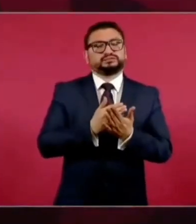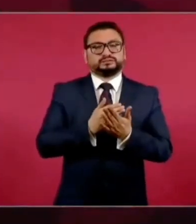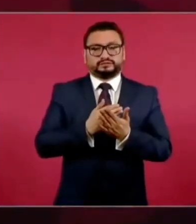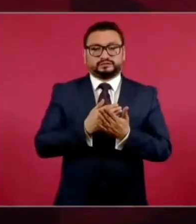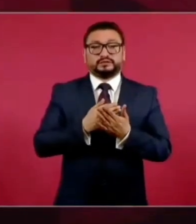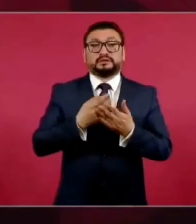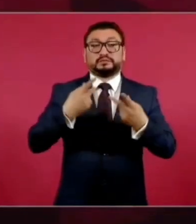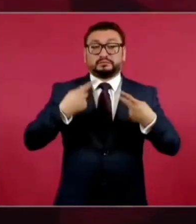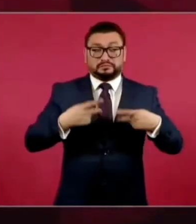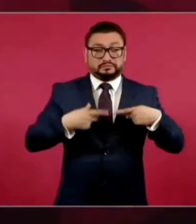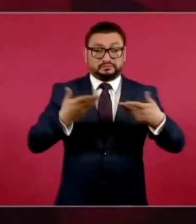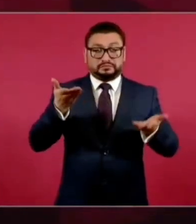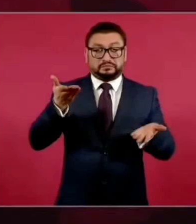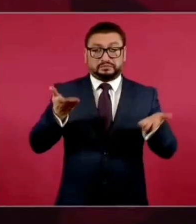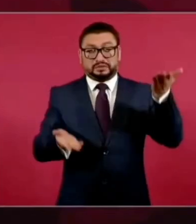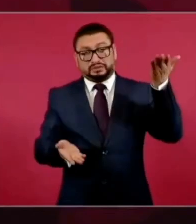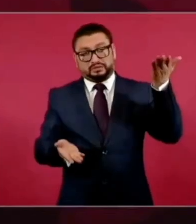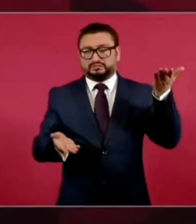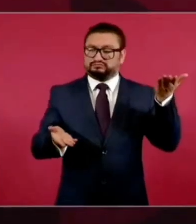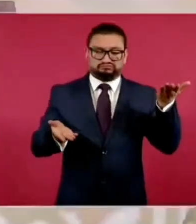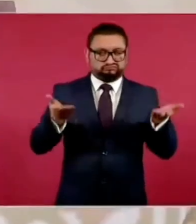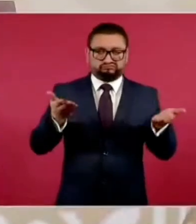la desigualdad.